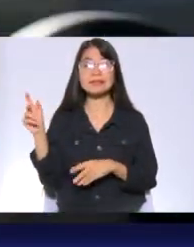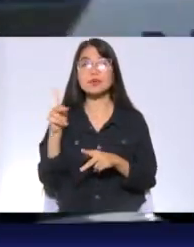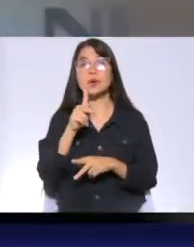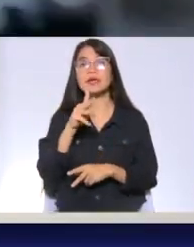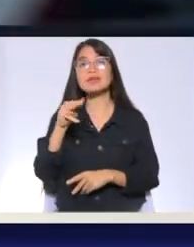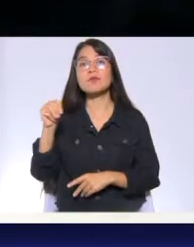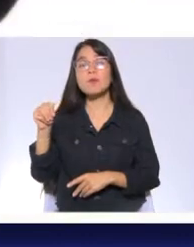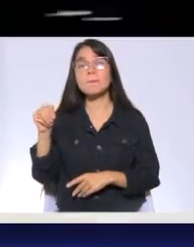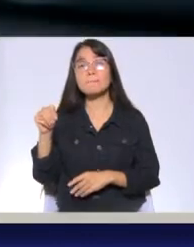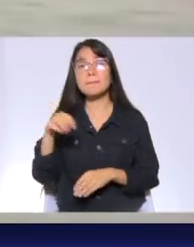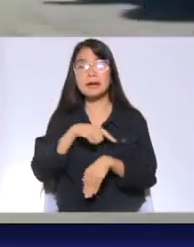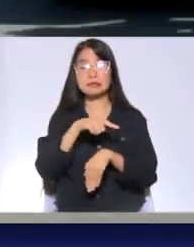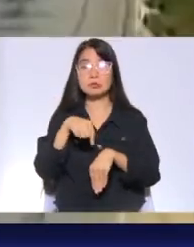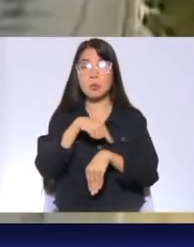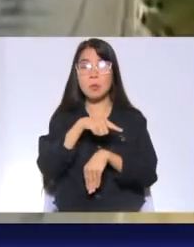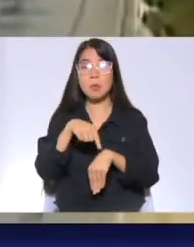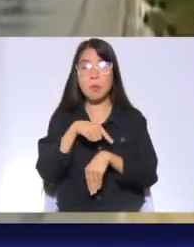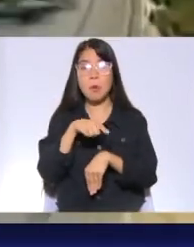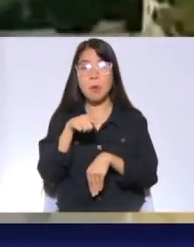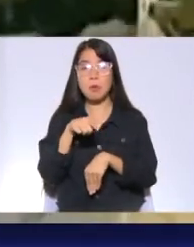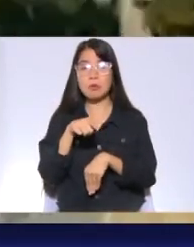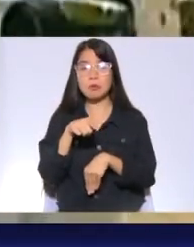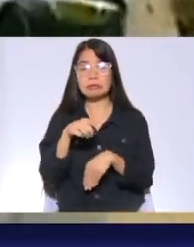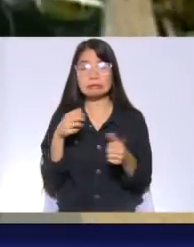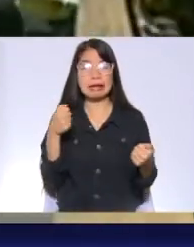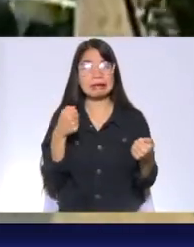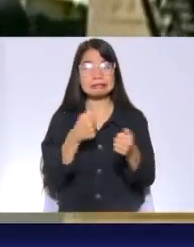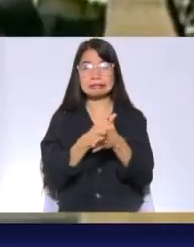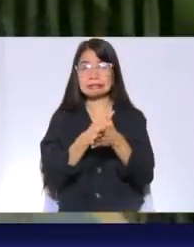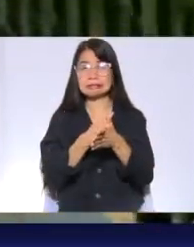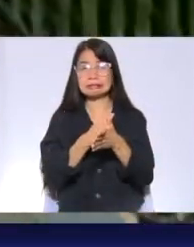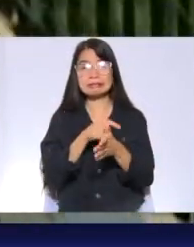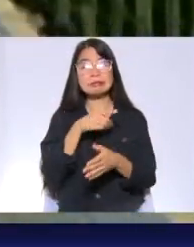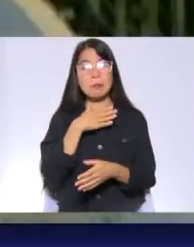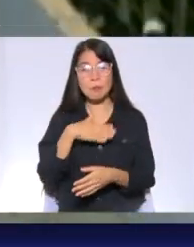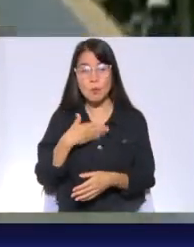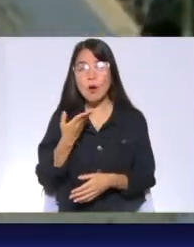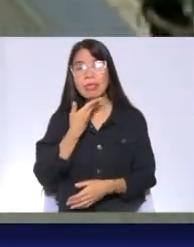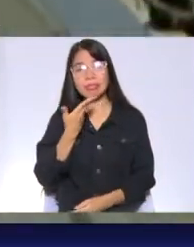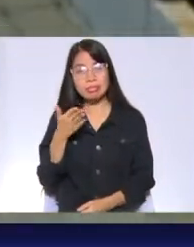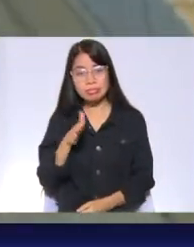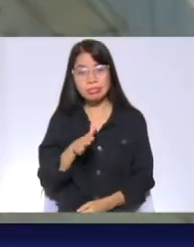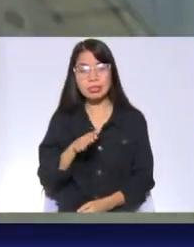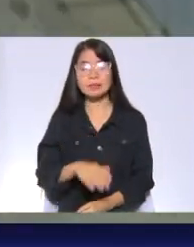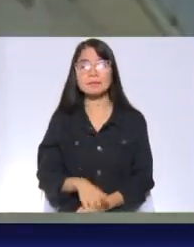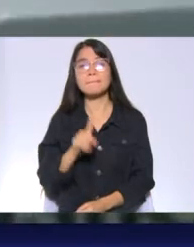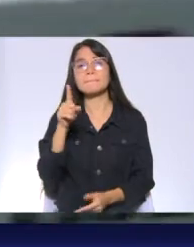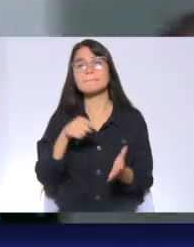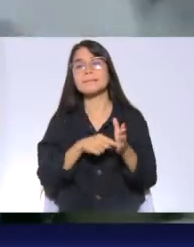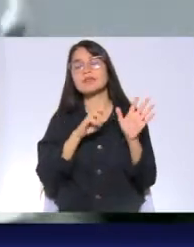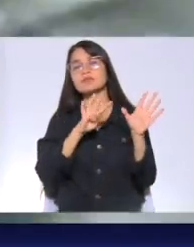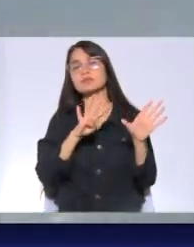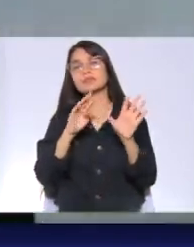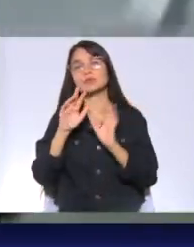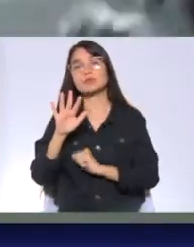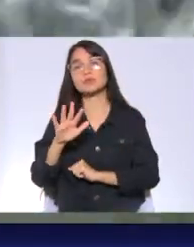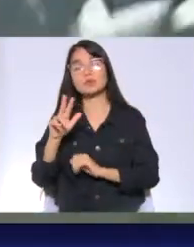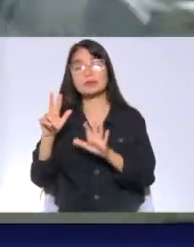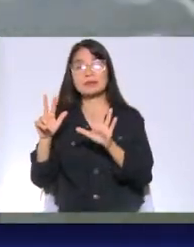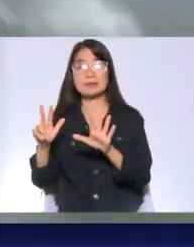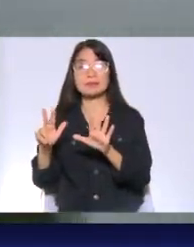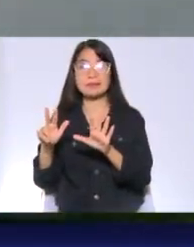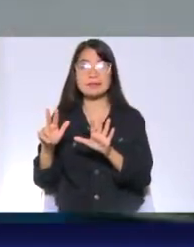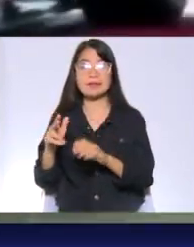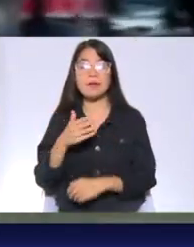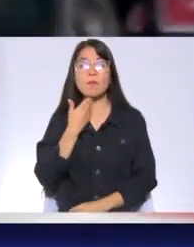y a esa velocidad cualquier pequeño imprevisto puede acabar en una tragedia. Desde 1953 han perdido la vida 53